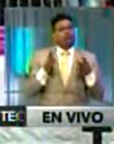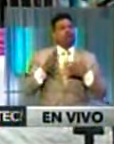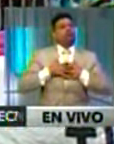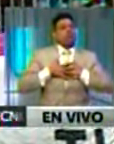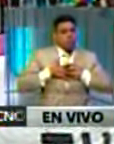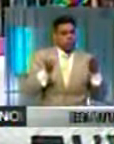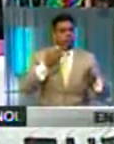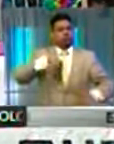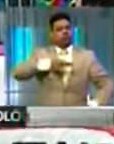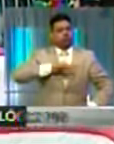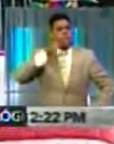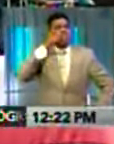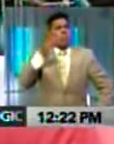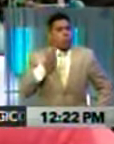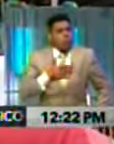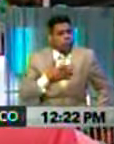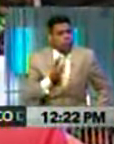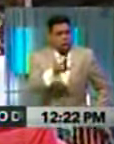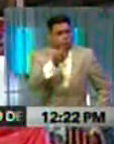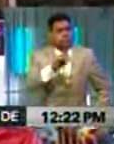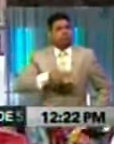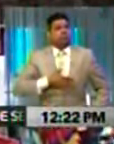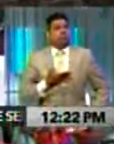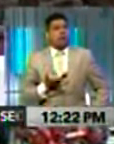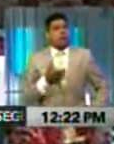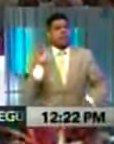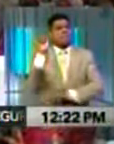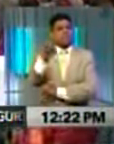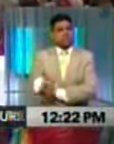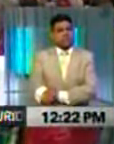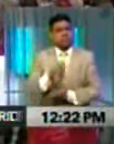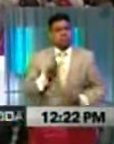¿Están dispuestos ustedes a que nos rindamos?